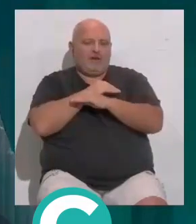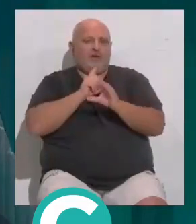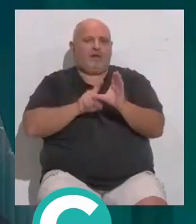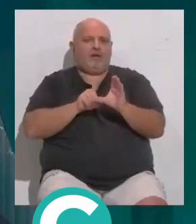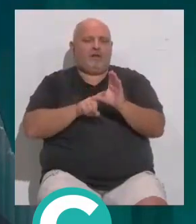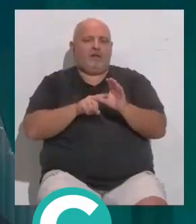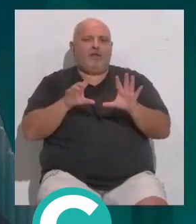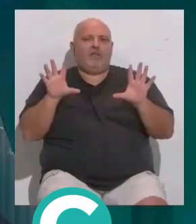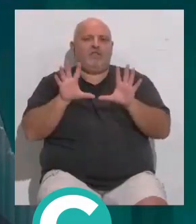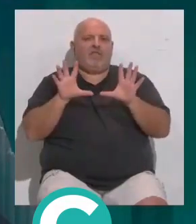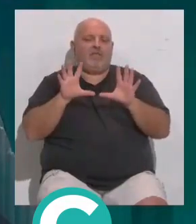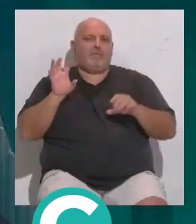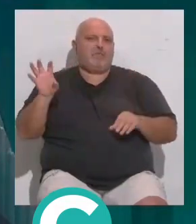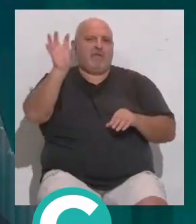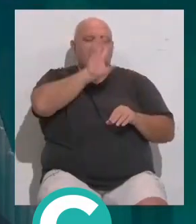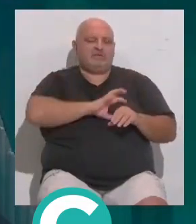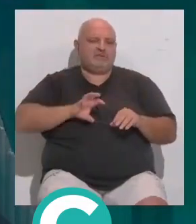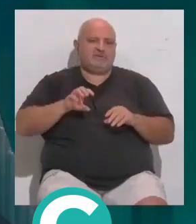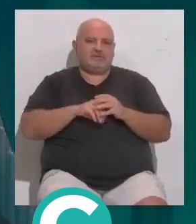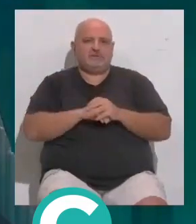participarán 10 países distintos.